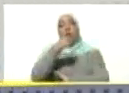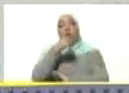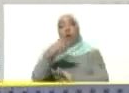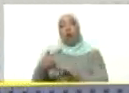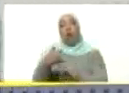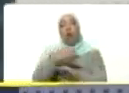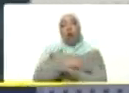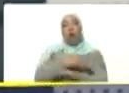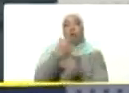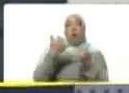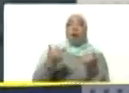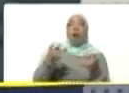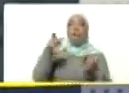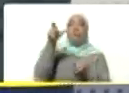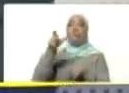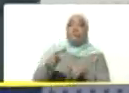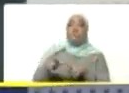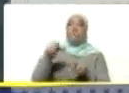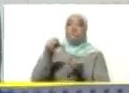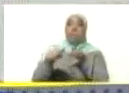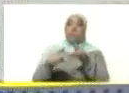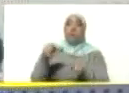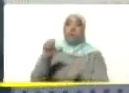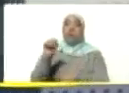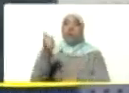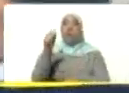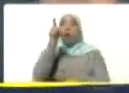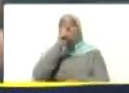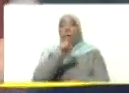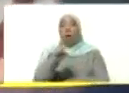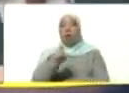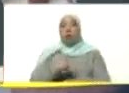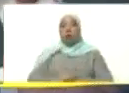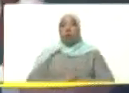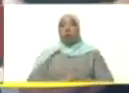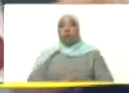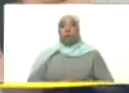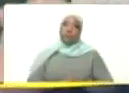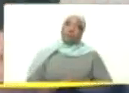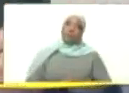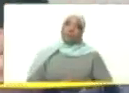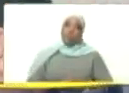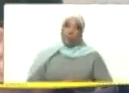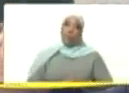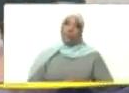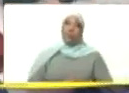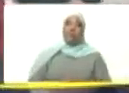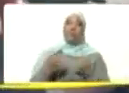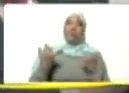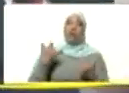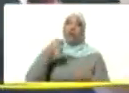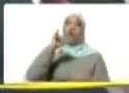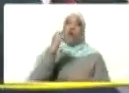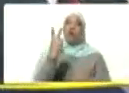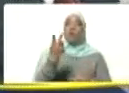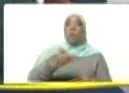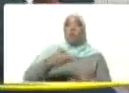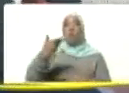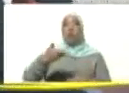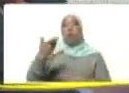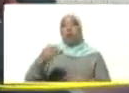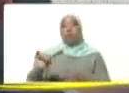ages hence. Durante decenios. Two roads diverged in the woods. Hay dos cosas en el